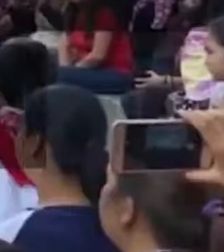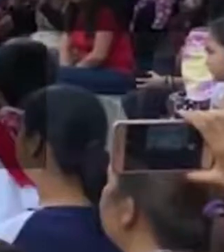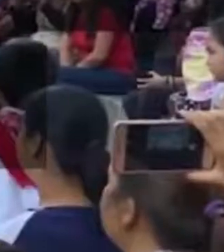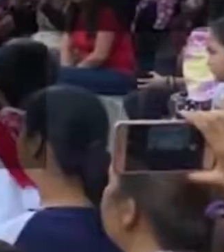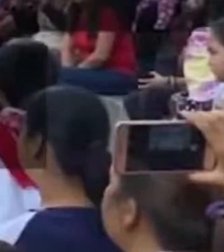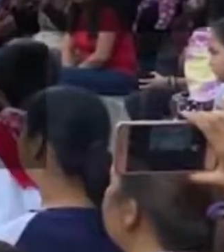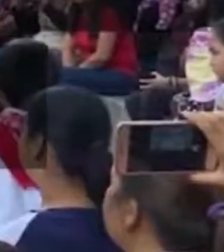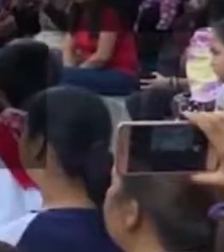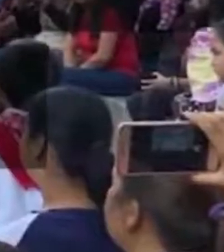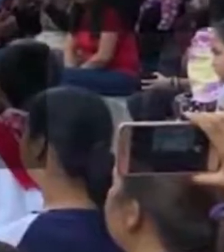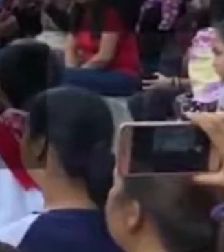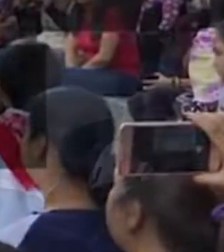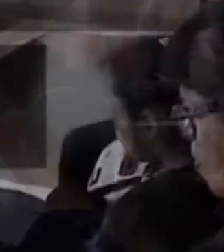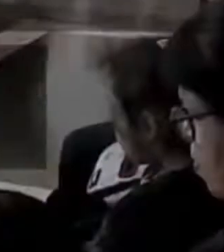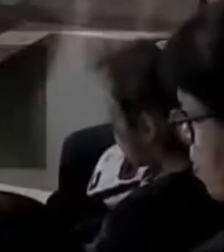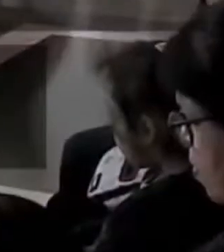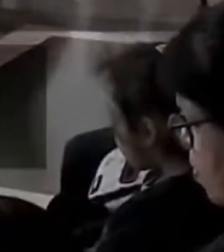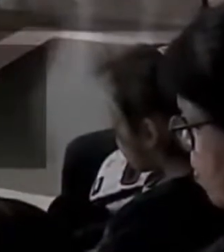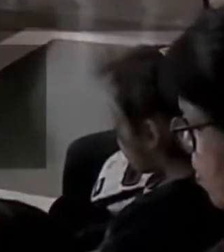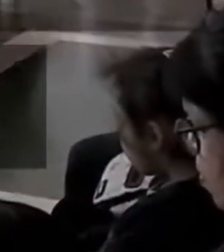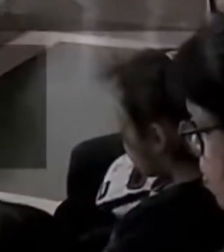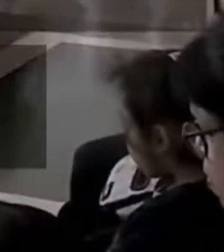en